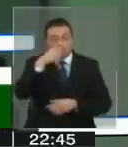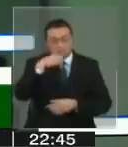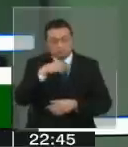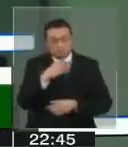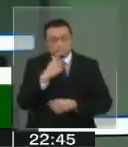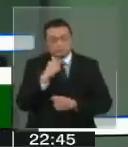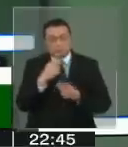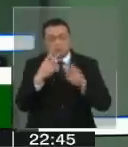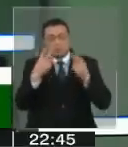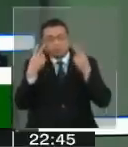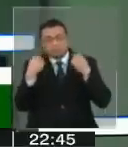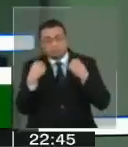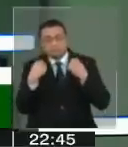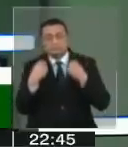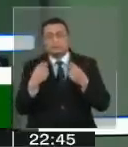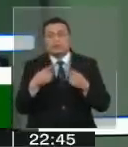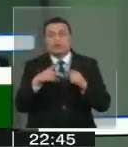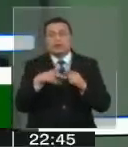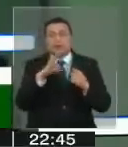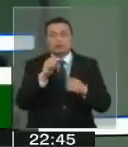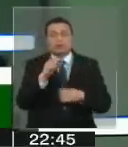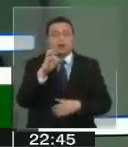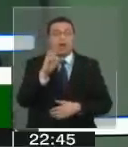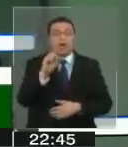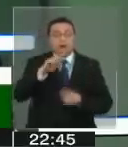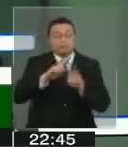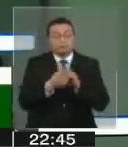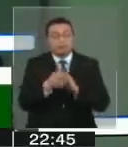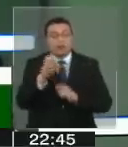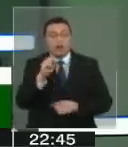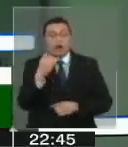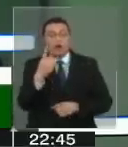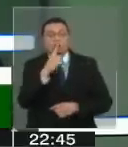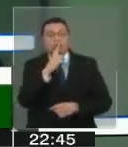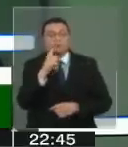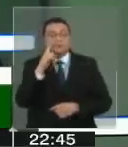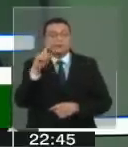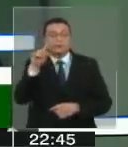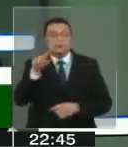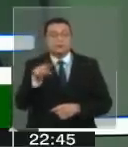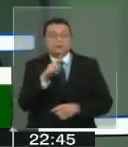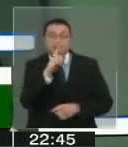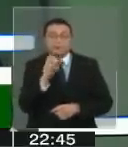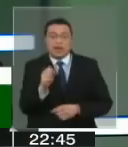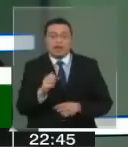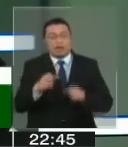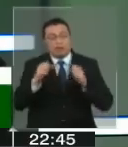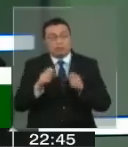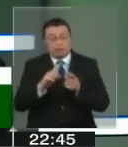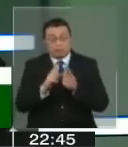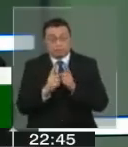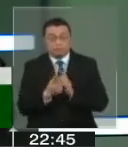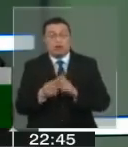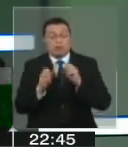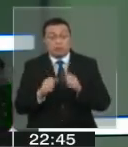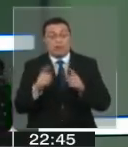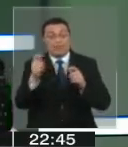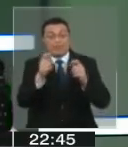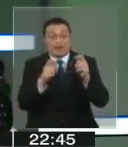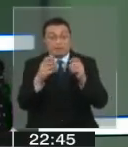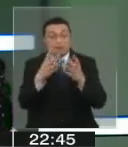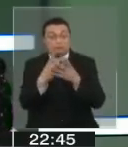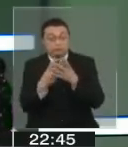O aparecer conductas autistas en los niños, que en algún minuto pudiesen haber estado, con las terapias se